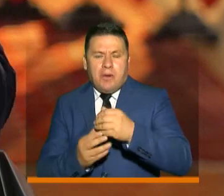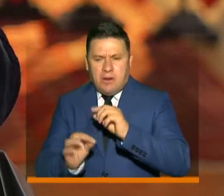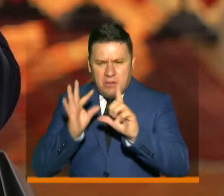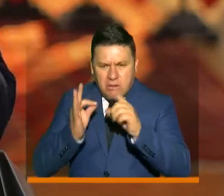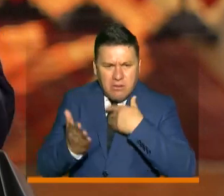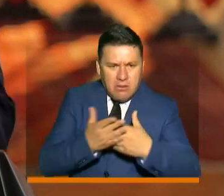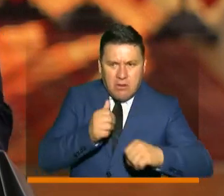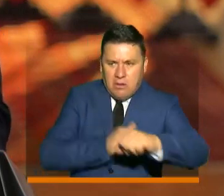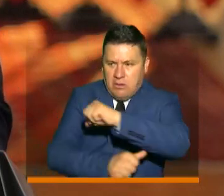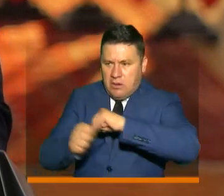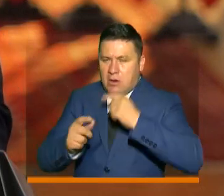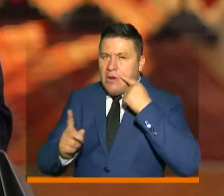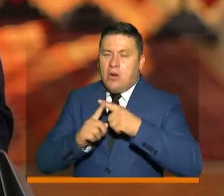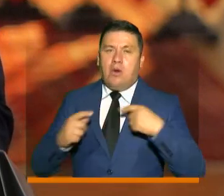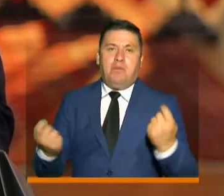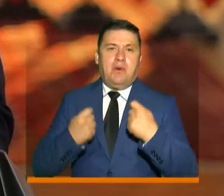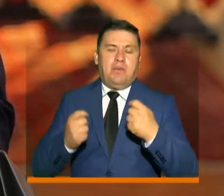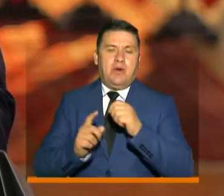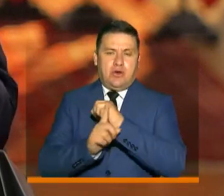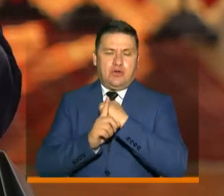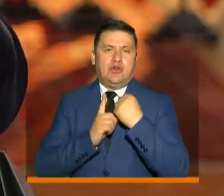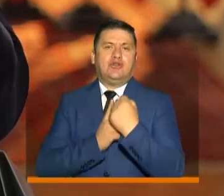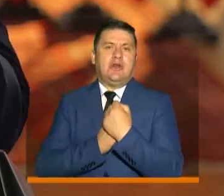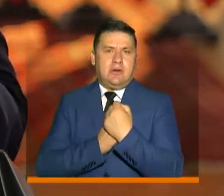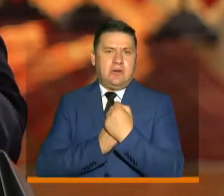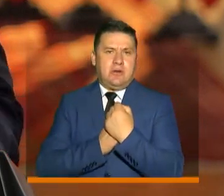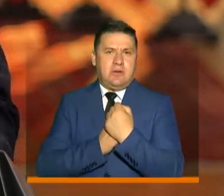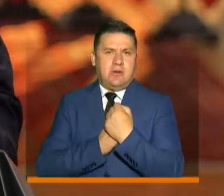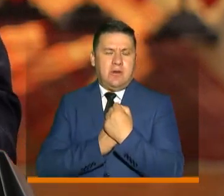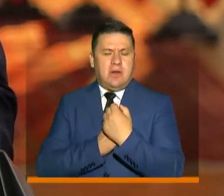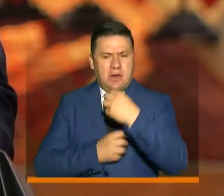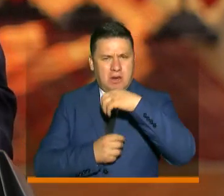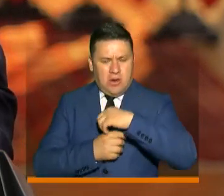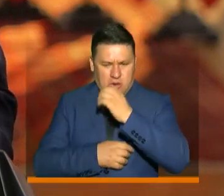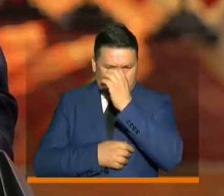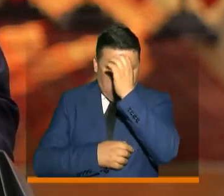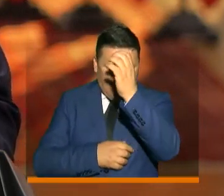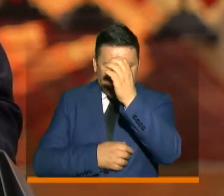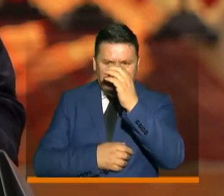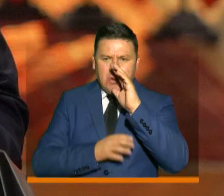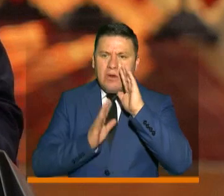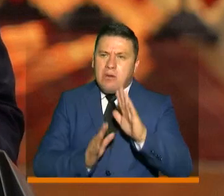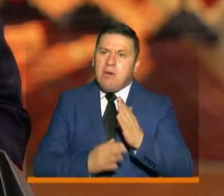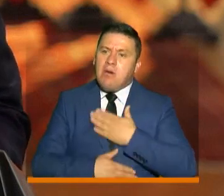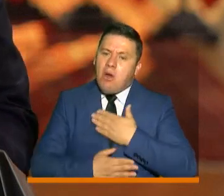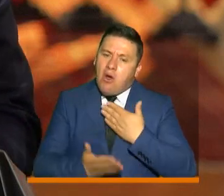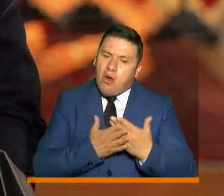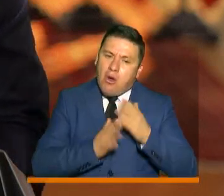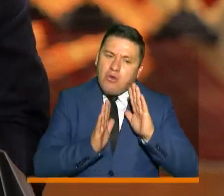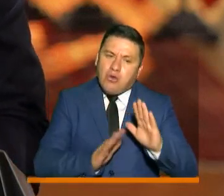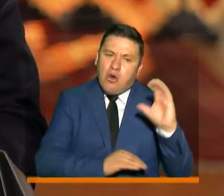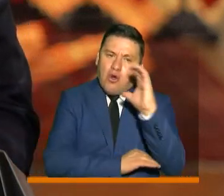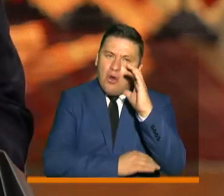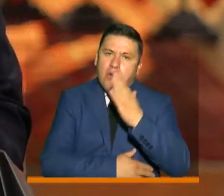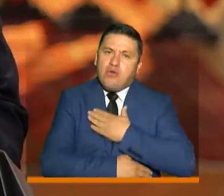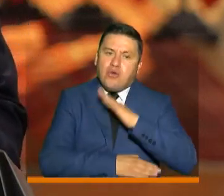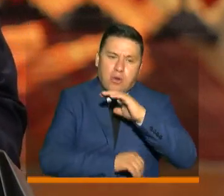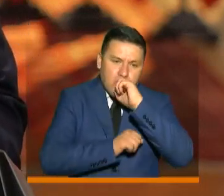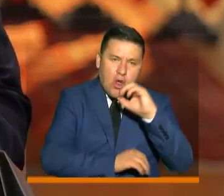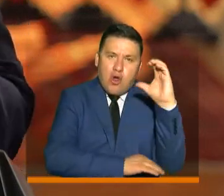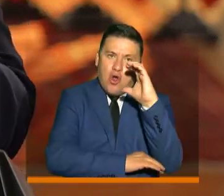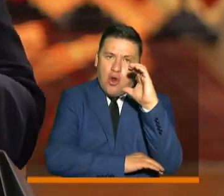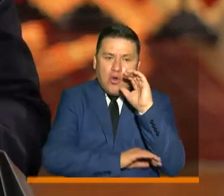y que combi que promueva en la sociedad colombiana el concepto de comprar lo nuestro de comprar colombiano